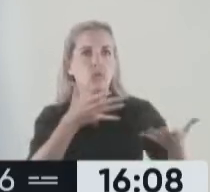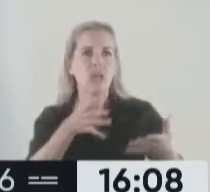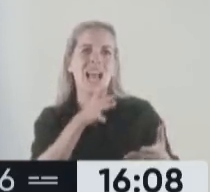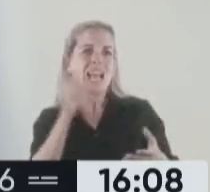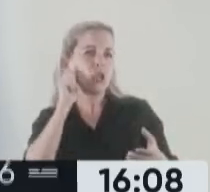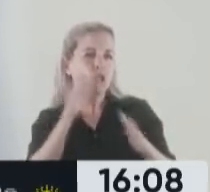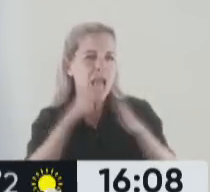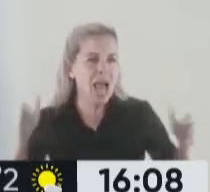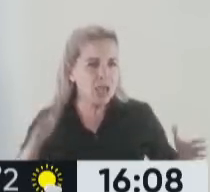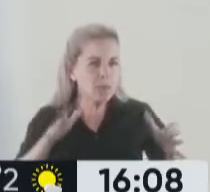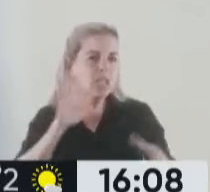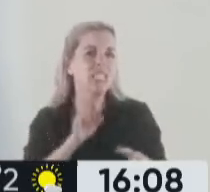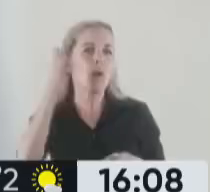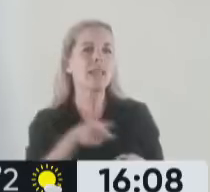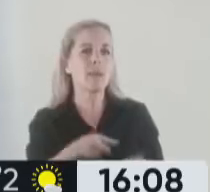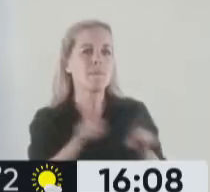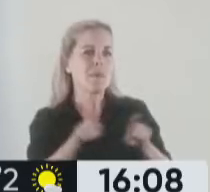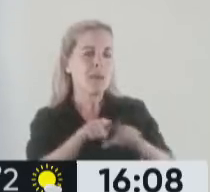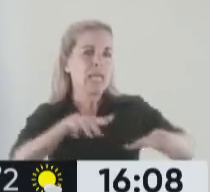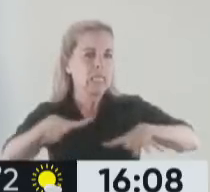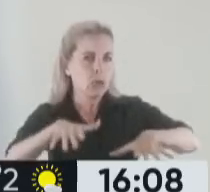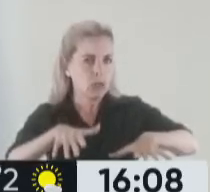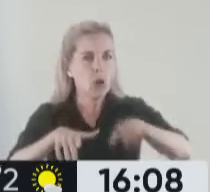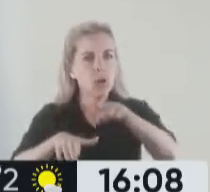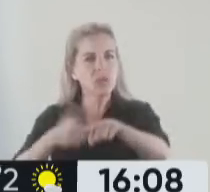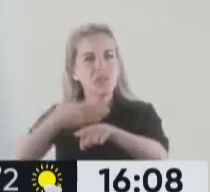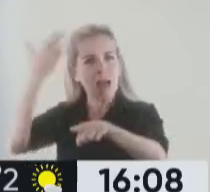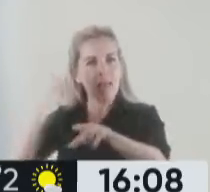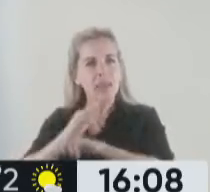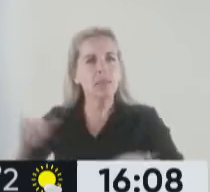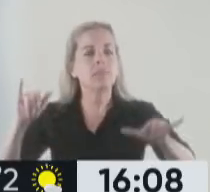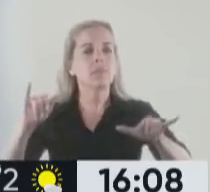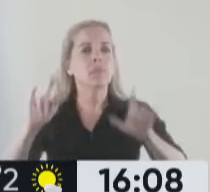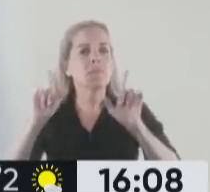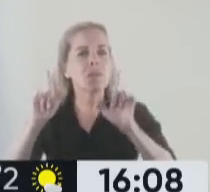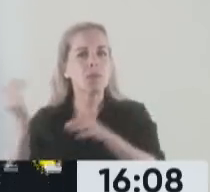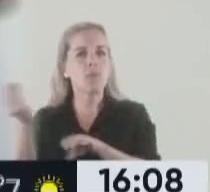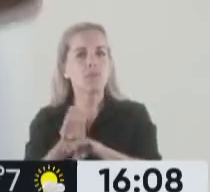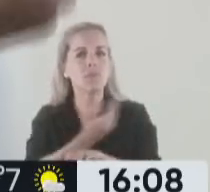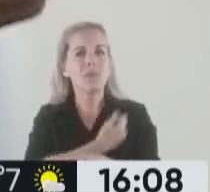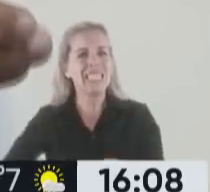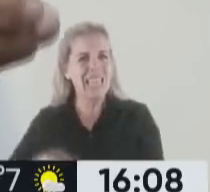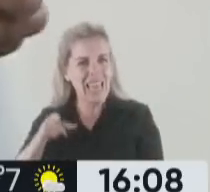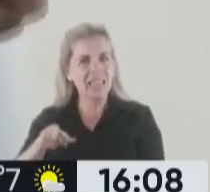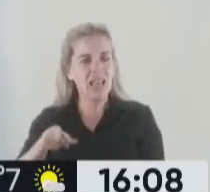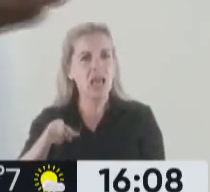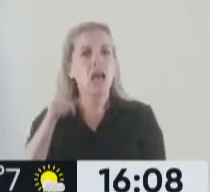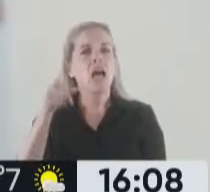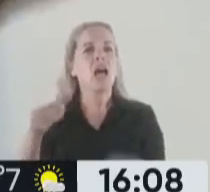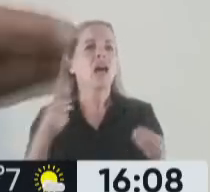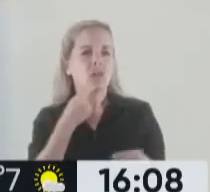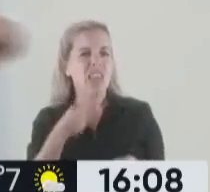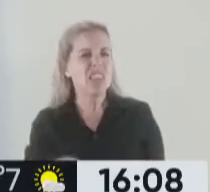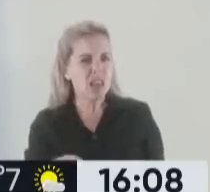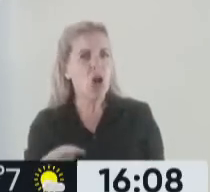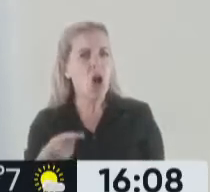esa situación. Usted había arrojado una idea, entendemos en representación del presidente de la Nación, de que la gente estaba mal,